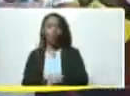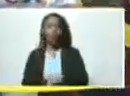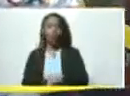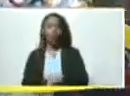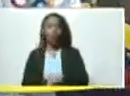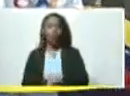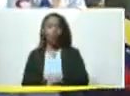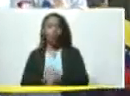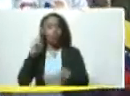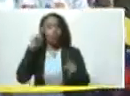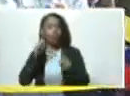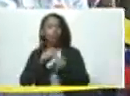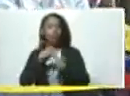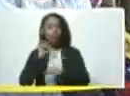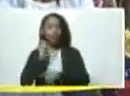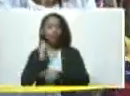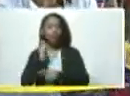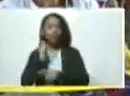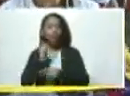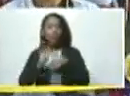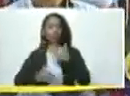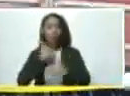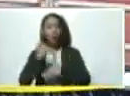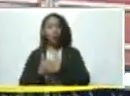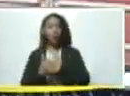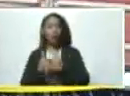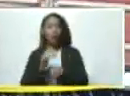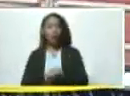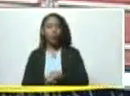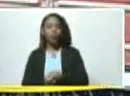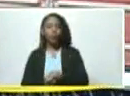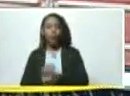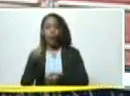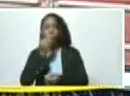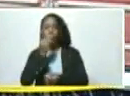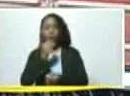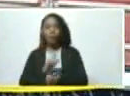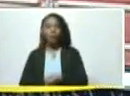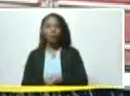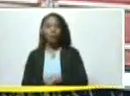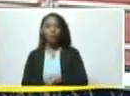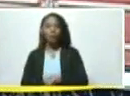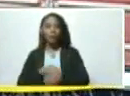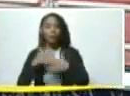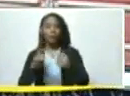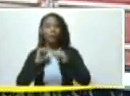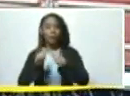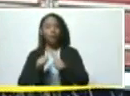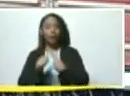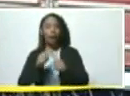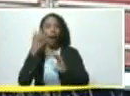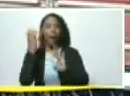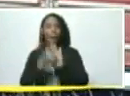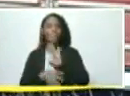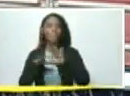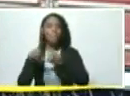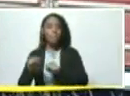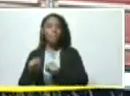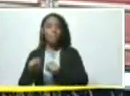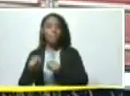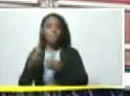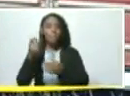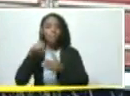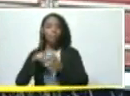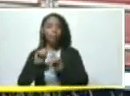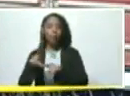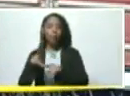destinado exclusivamente al financiamiento de proyectos agroalimentarios, que inicie con un capital semilla y luego